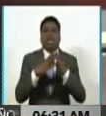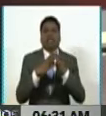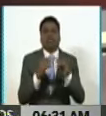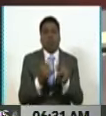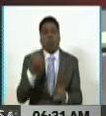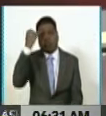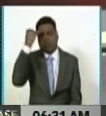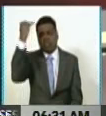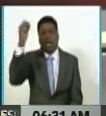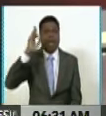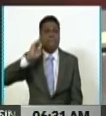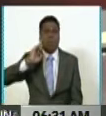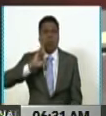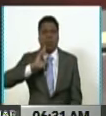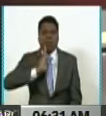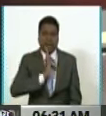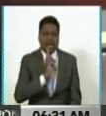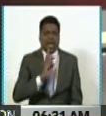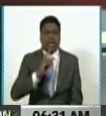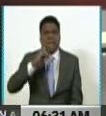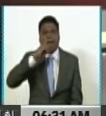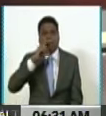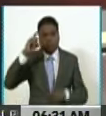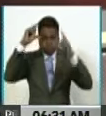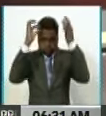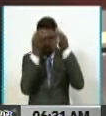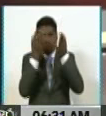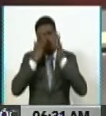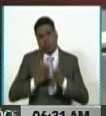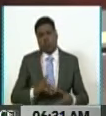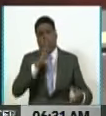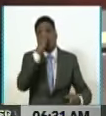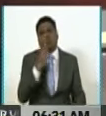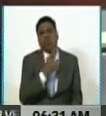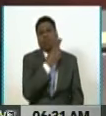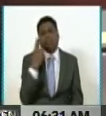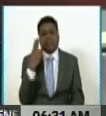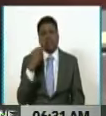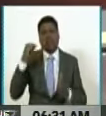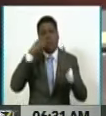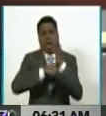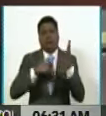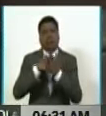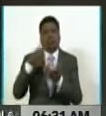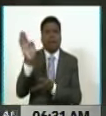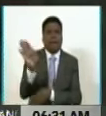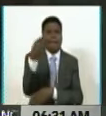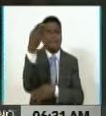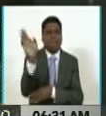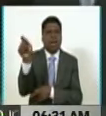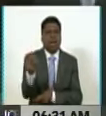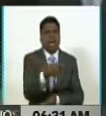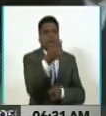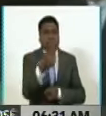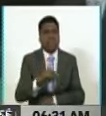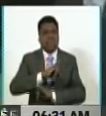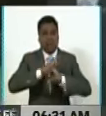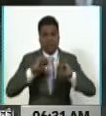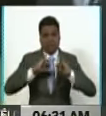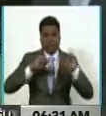ideal bolivariano, zamorano y comprometido con sus luchas, con su bandera. Así que desde allí, ya concluido este acto, van